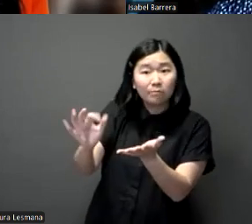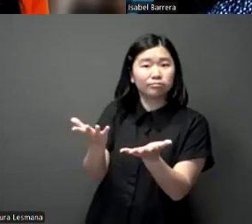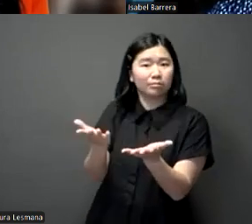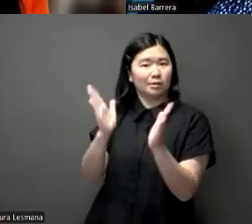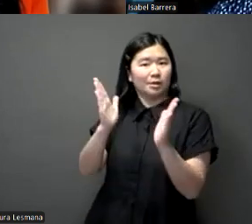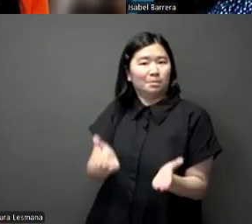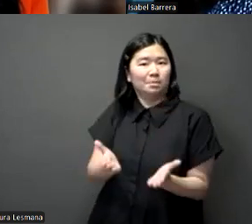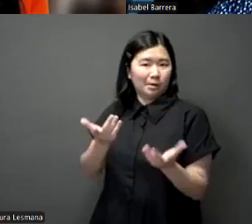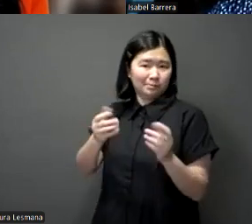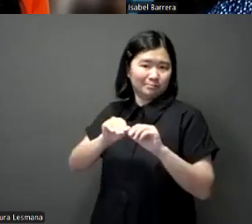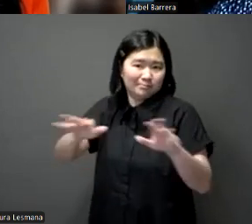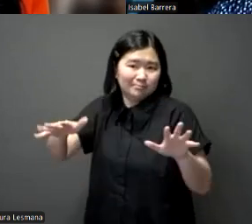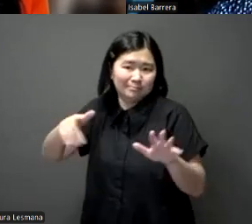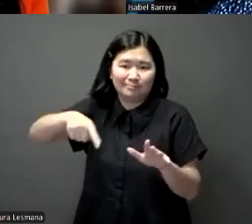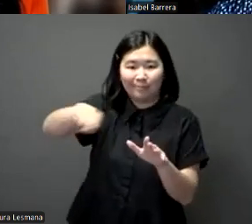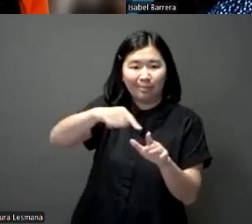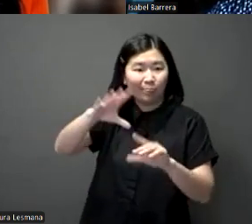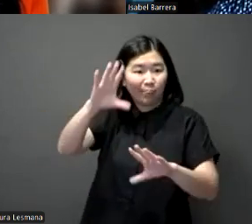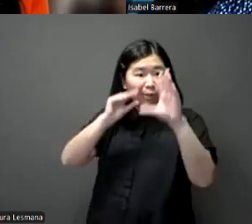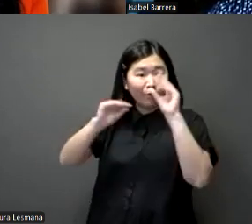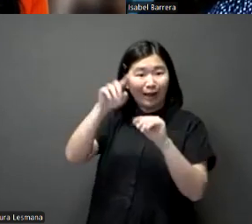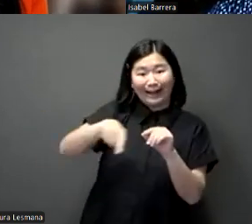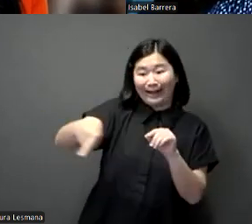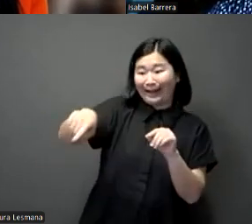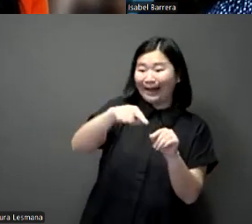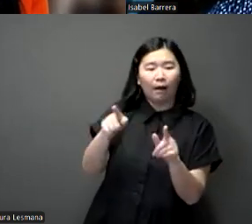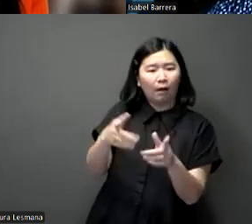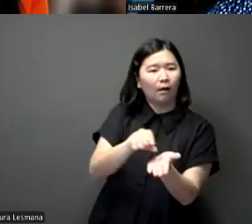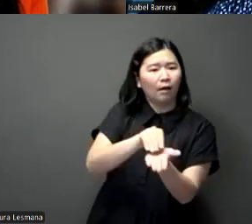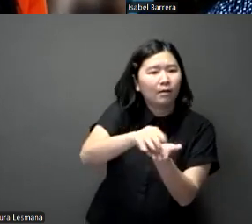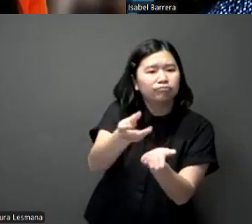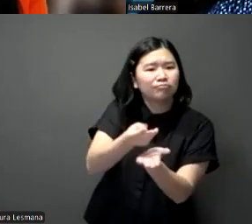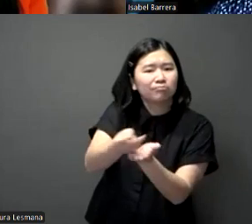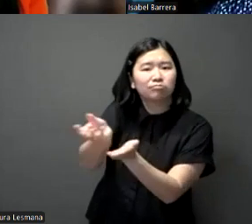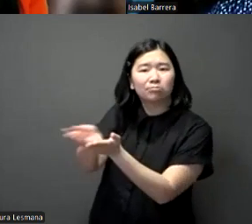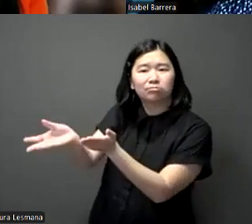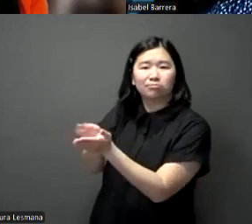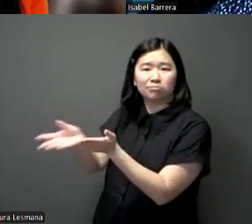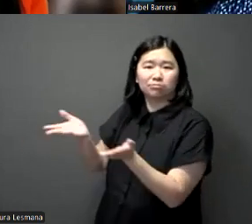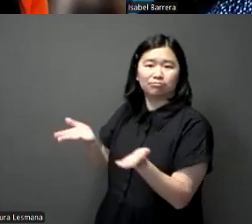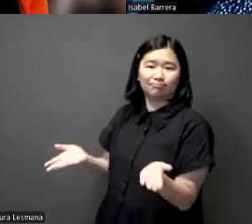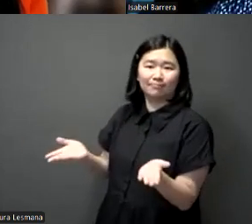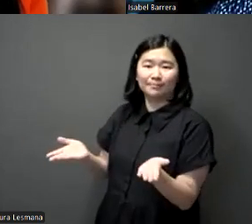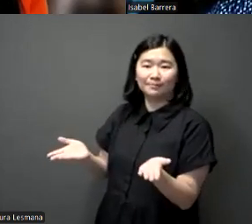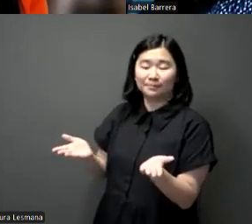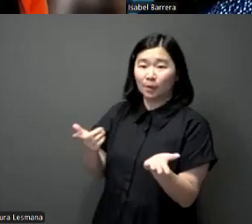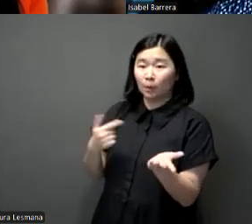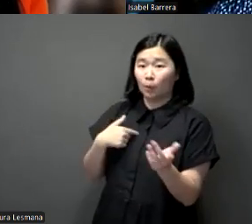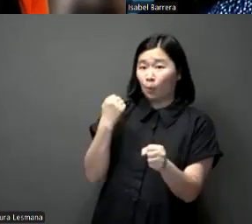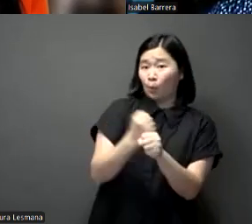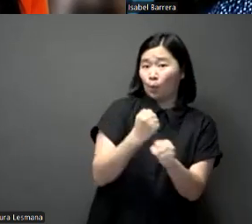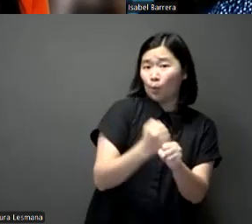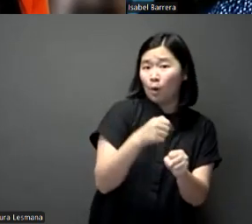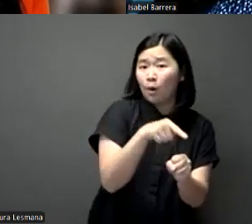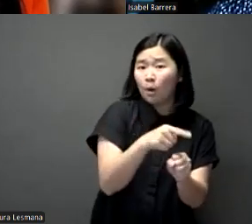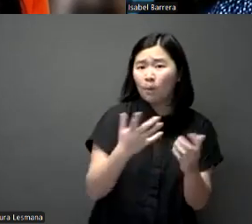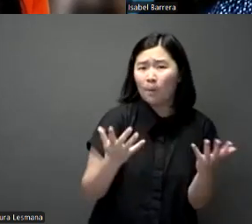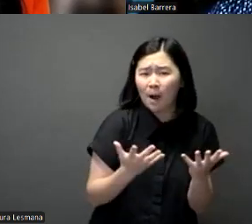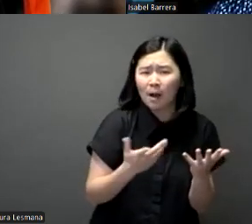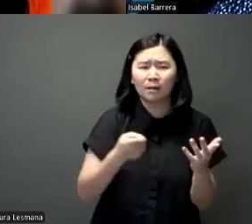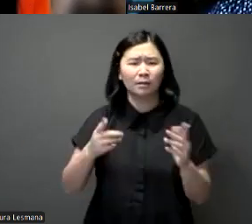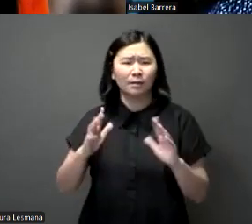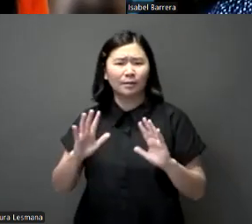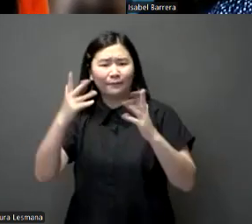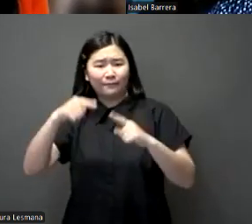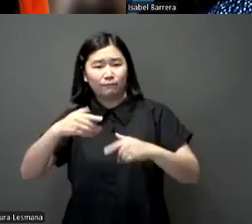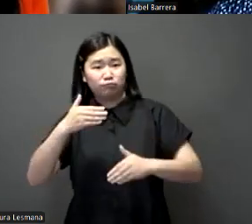los organismos que trabajan en las regiones y particularmente en la atención primaria de salud, justamente de